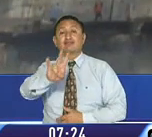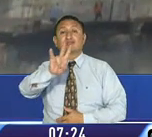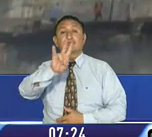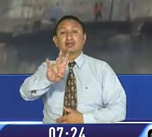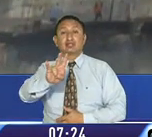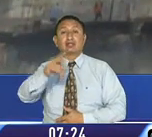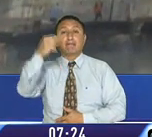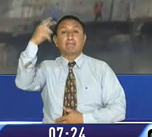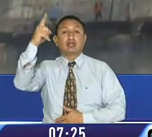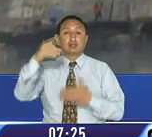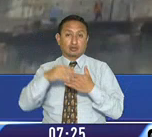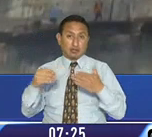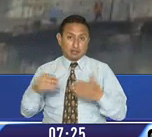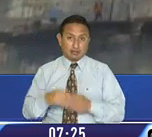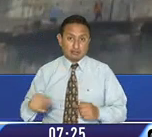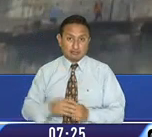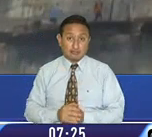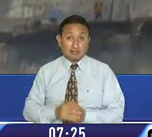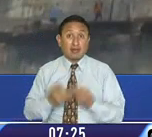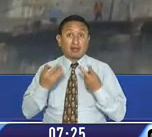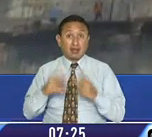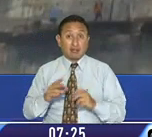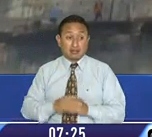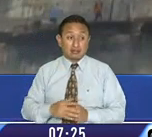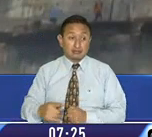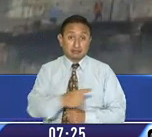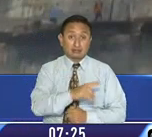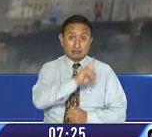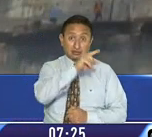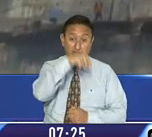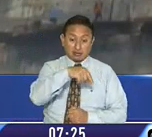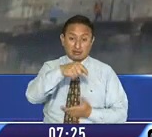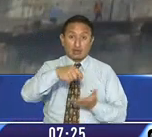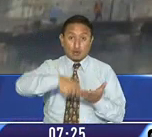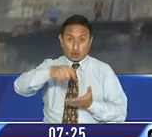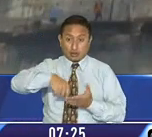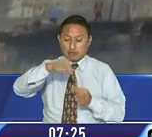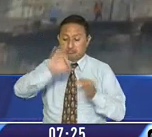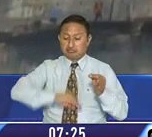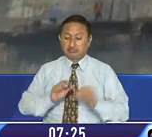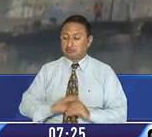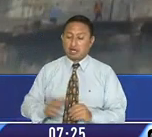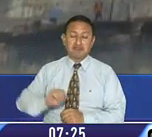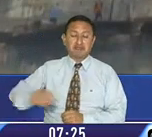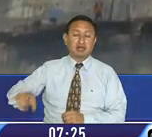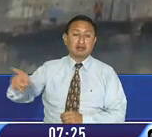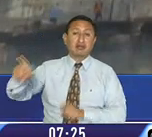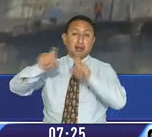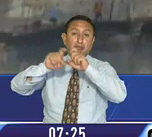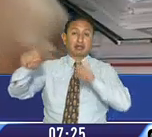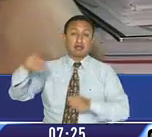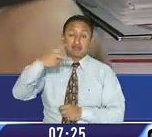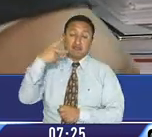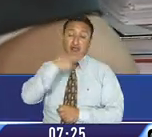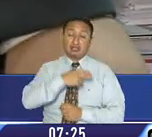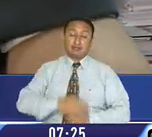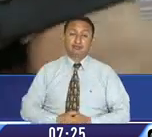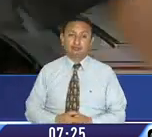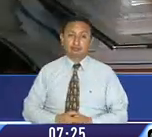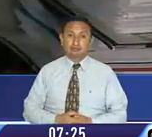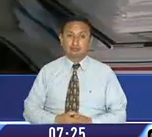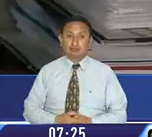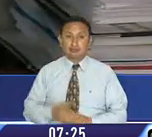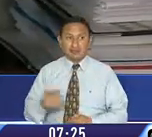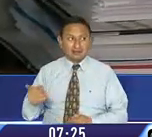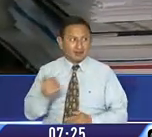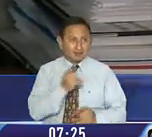y además de ello ha terminado unilateralmente el contrato y lo ha declarado como proveedor incumplido. Razón por la cual en este